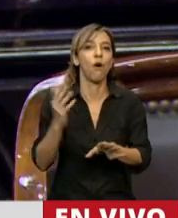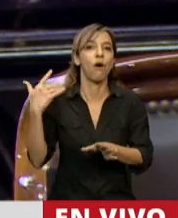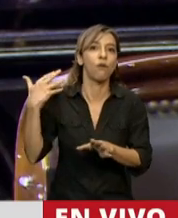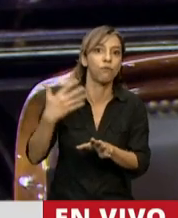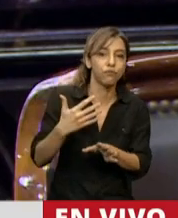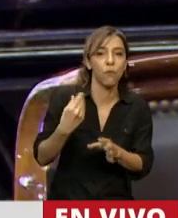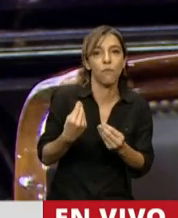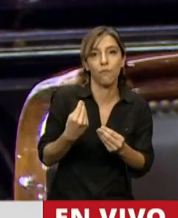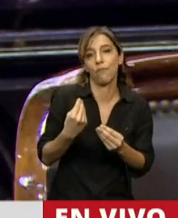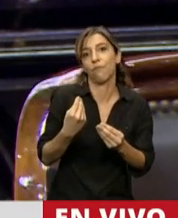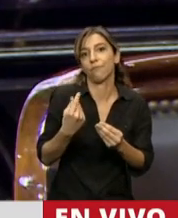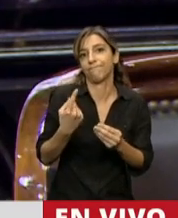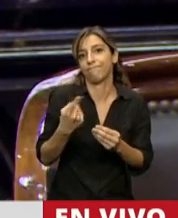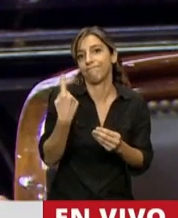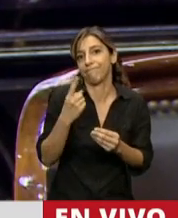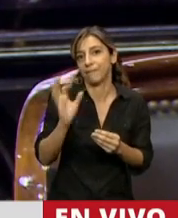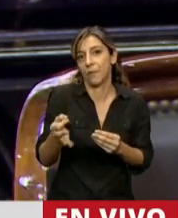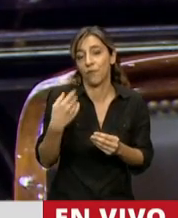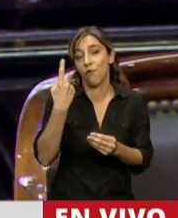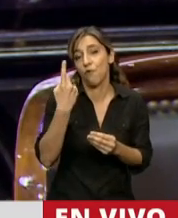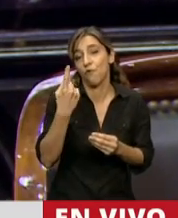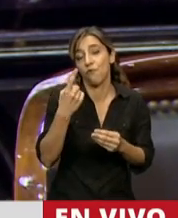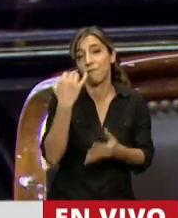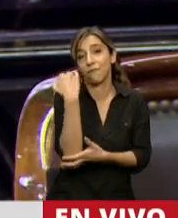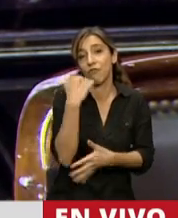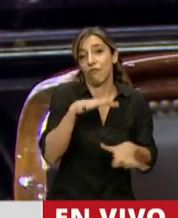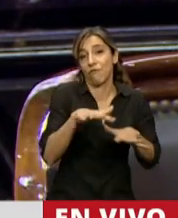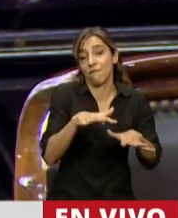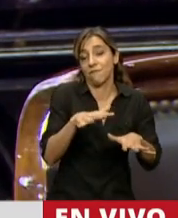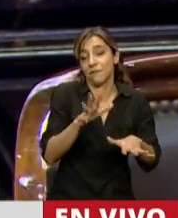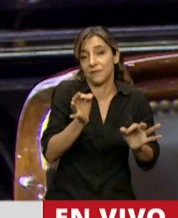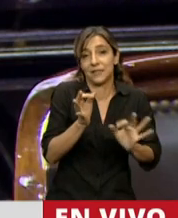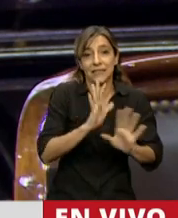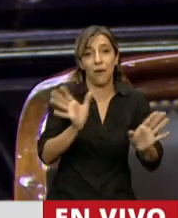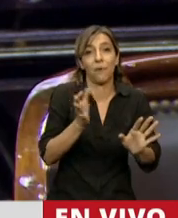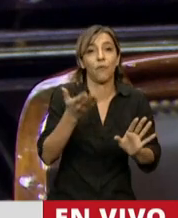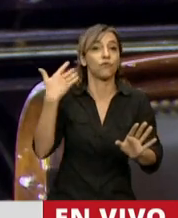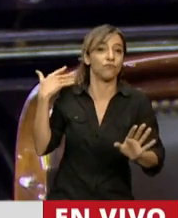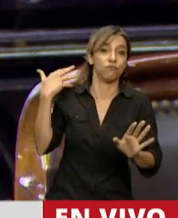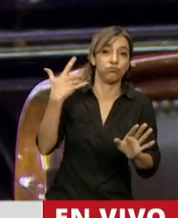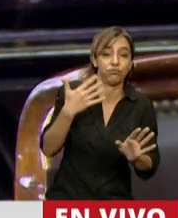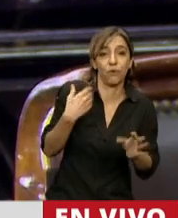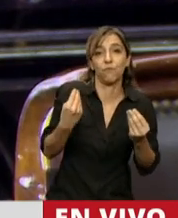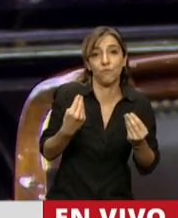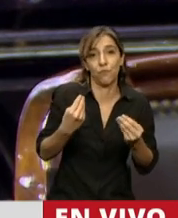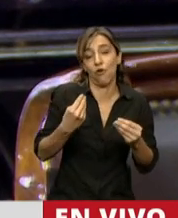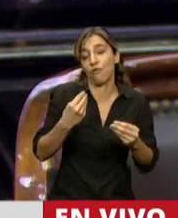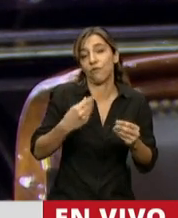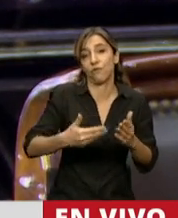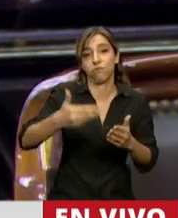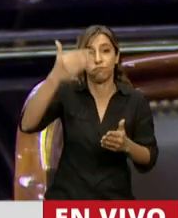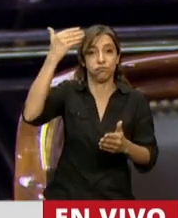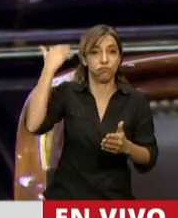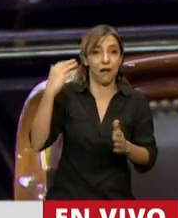Una que podríamos llamar una crisis predecible, producto de los desequilibrios macroeconómicos que la Argentina